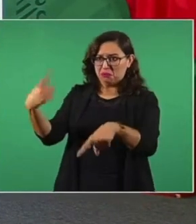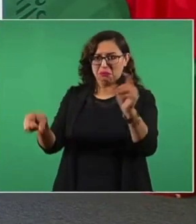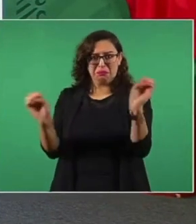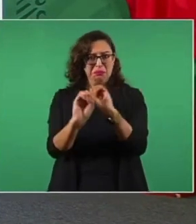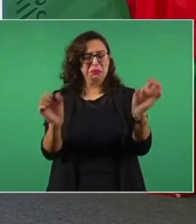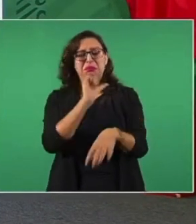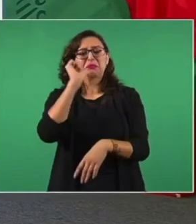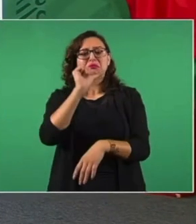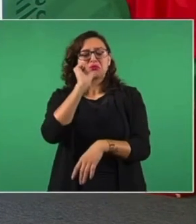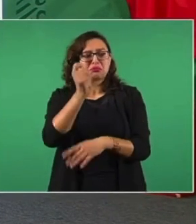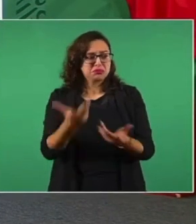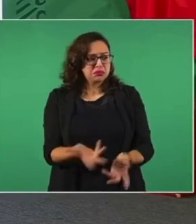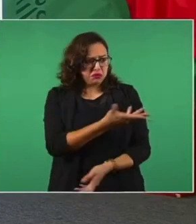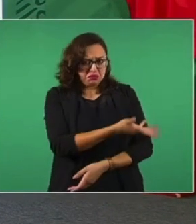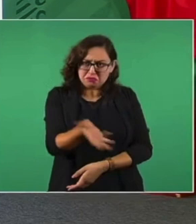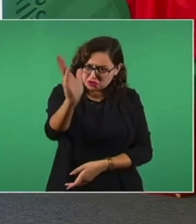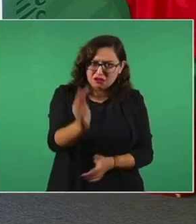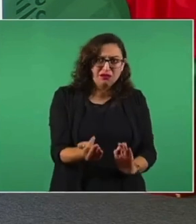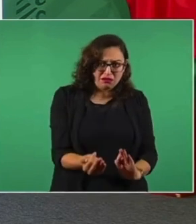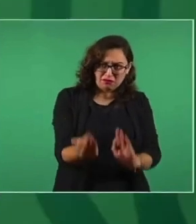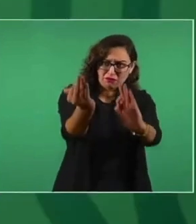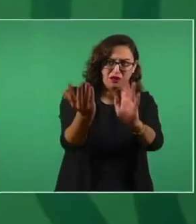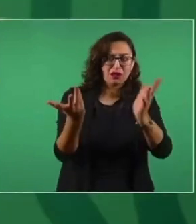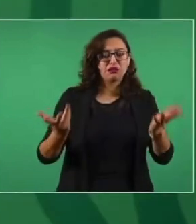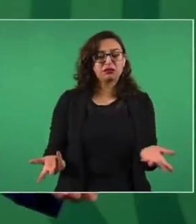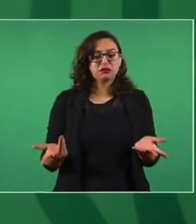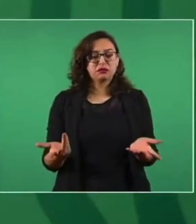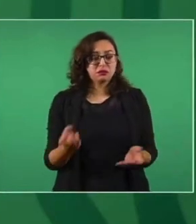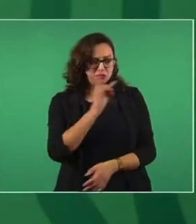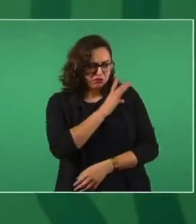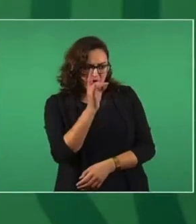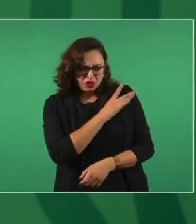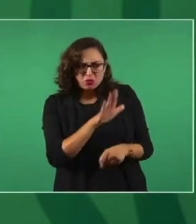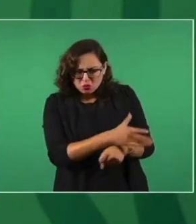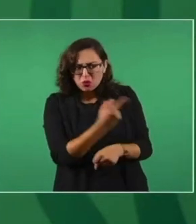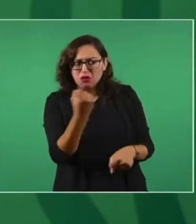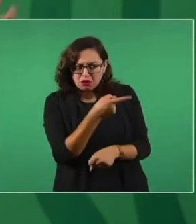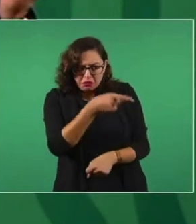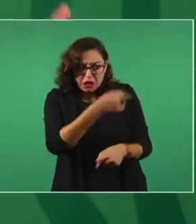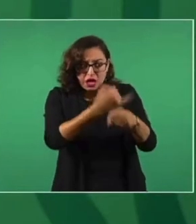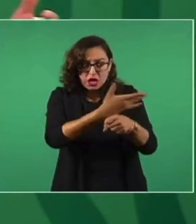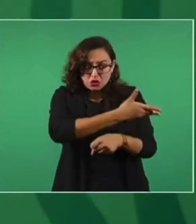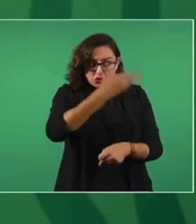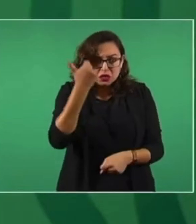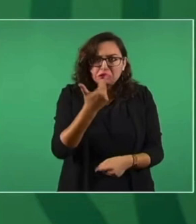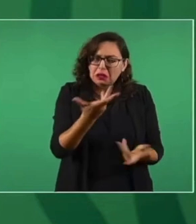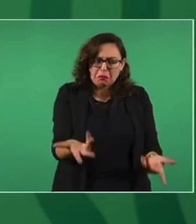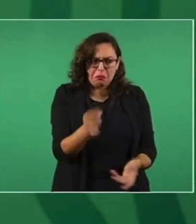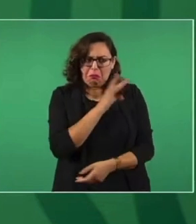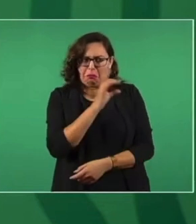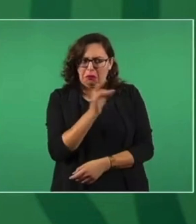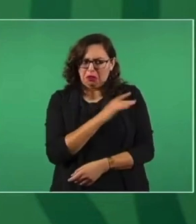Sí, que se presente, que dé la cara, el que nada debe, nada teme, pero que no me eche la culpa a mí,